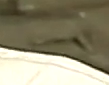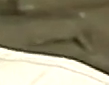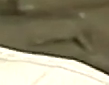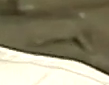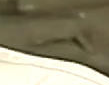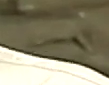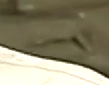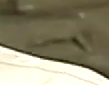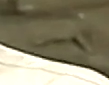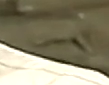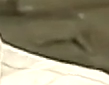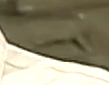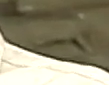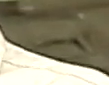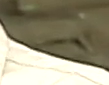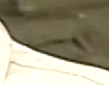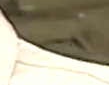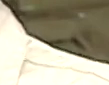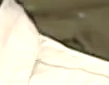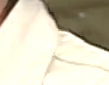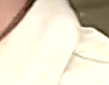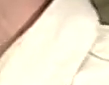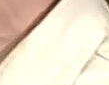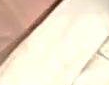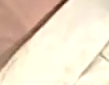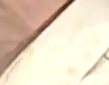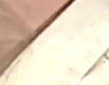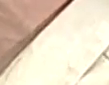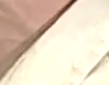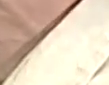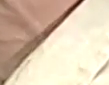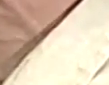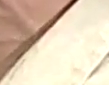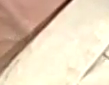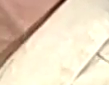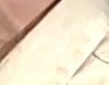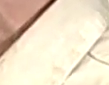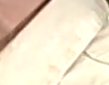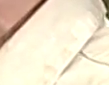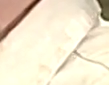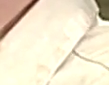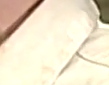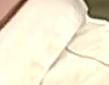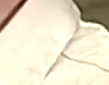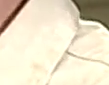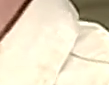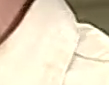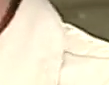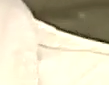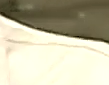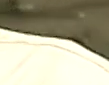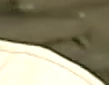cuando tenga vuelo soy el perfume de tu florida